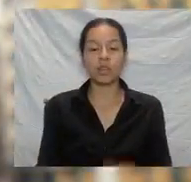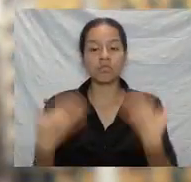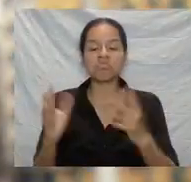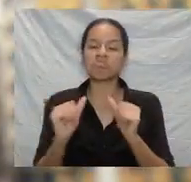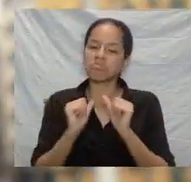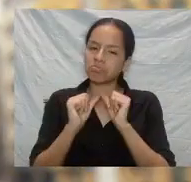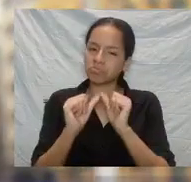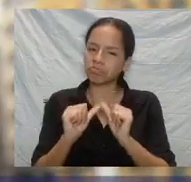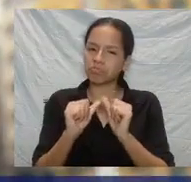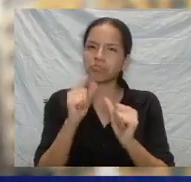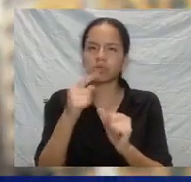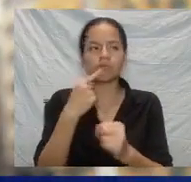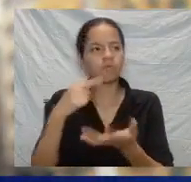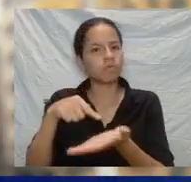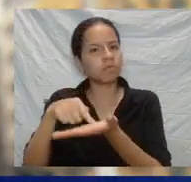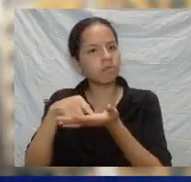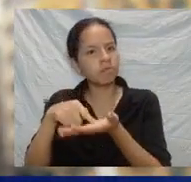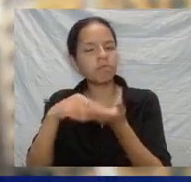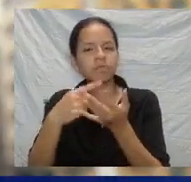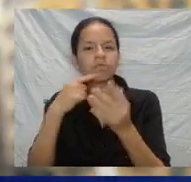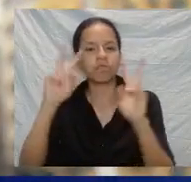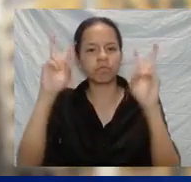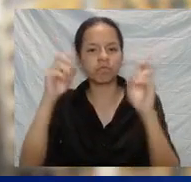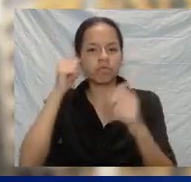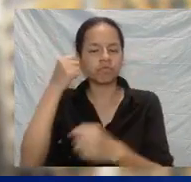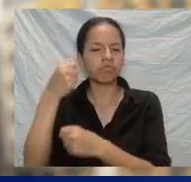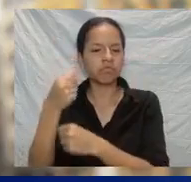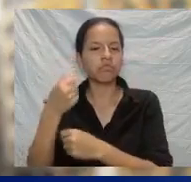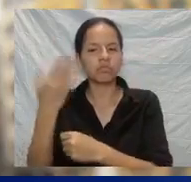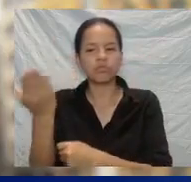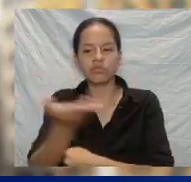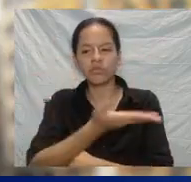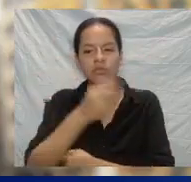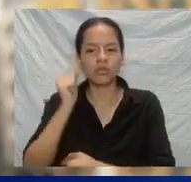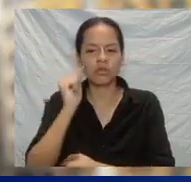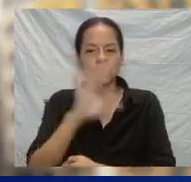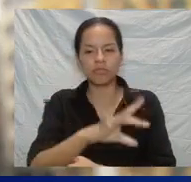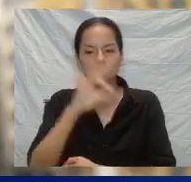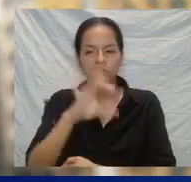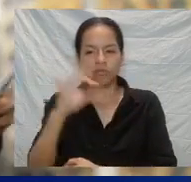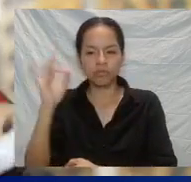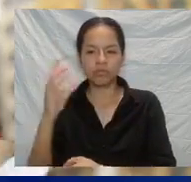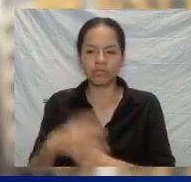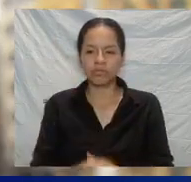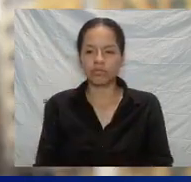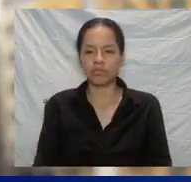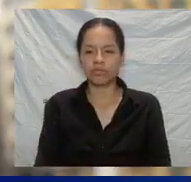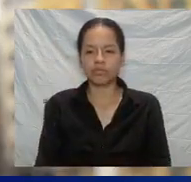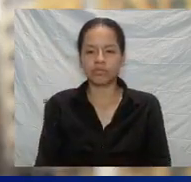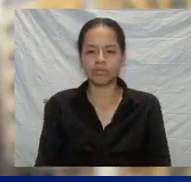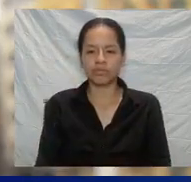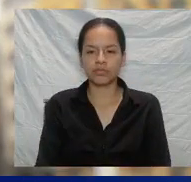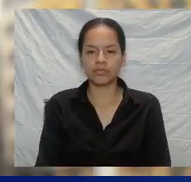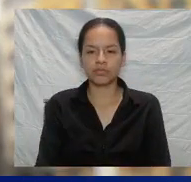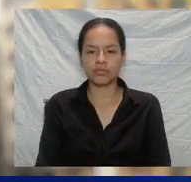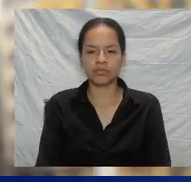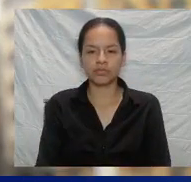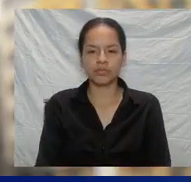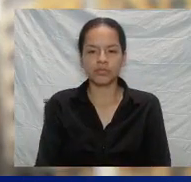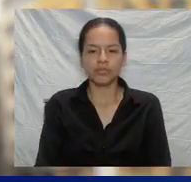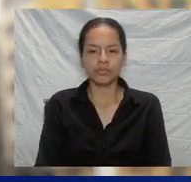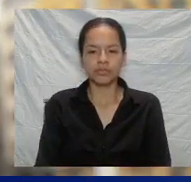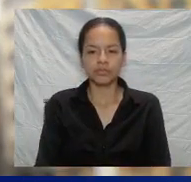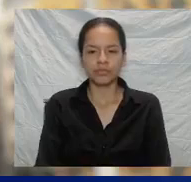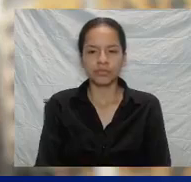reclamos por el pueblo pues para eso han sido elegidos bueno y ustedes están seguramente visitando el centro histórico estamos